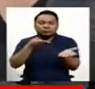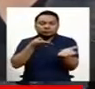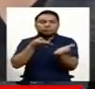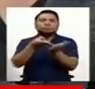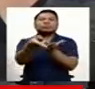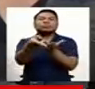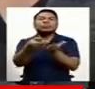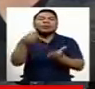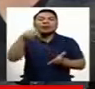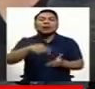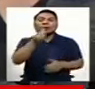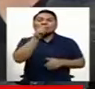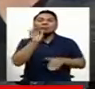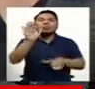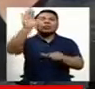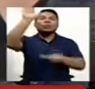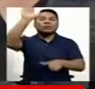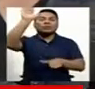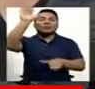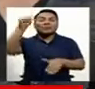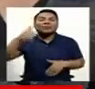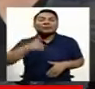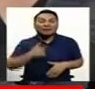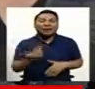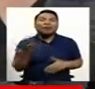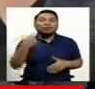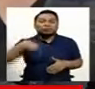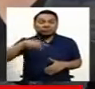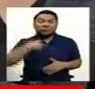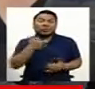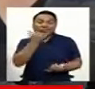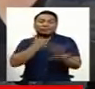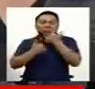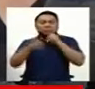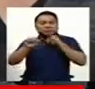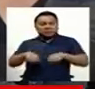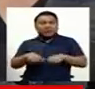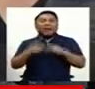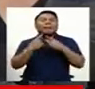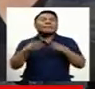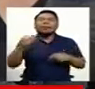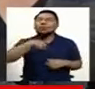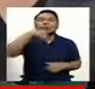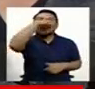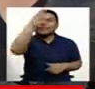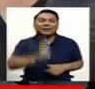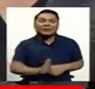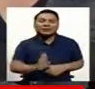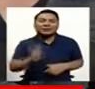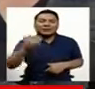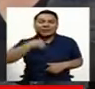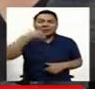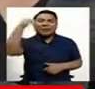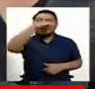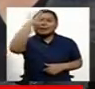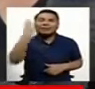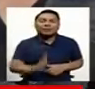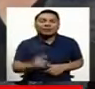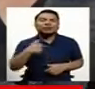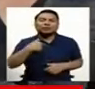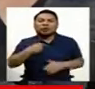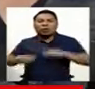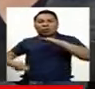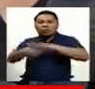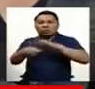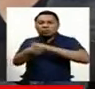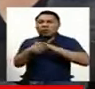gravedad del juramento que entre mis defectos jamás, pero jamás, he tenido el de la